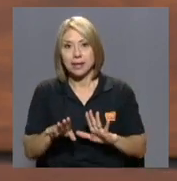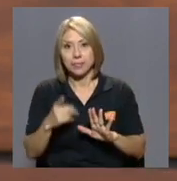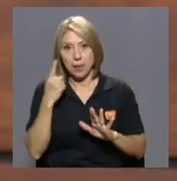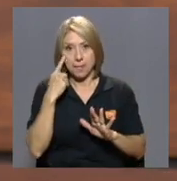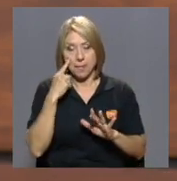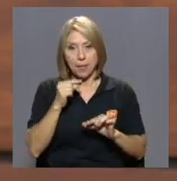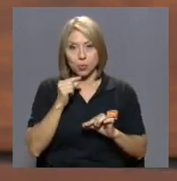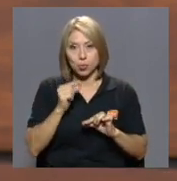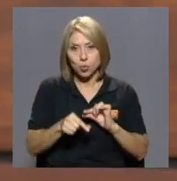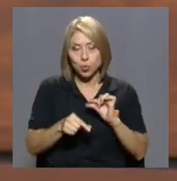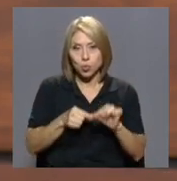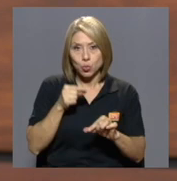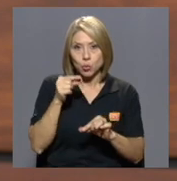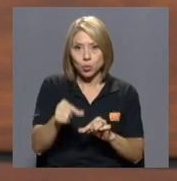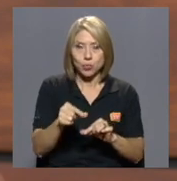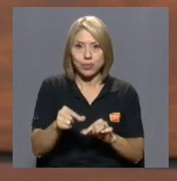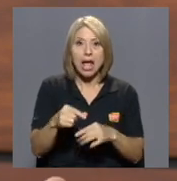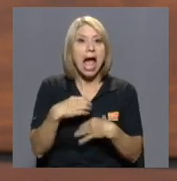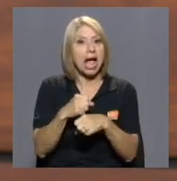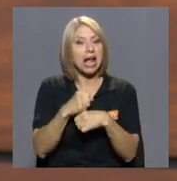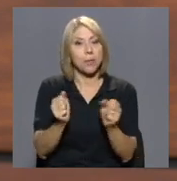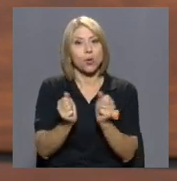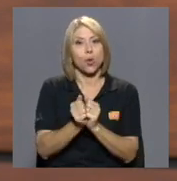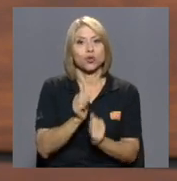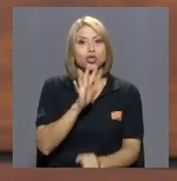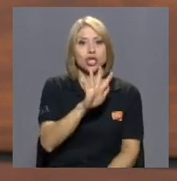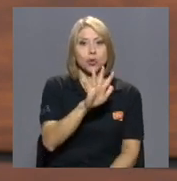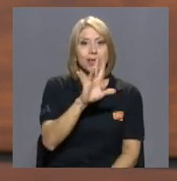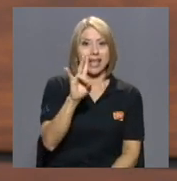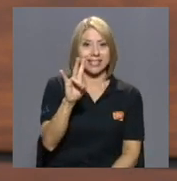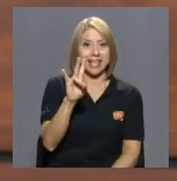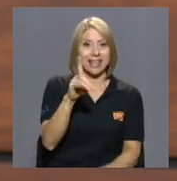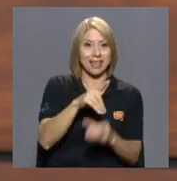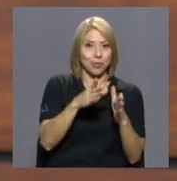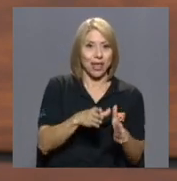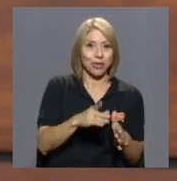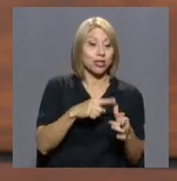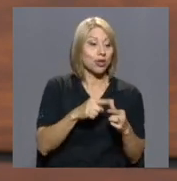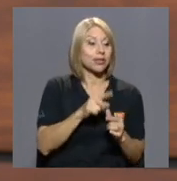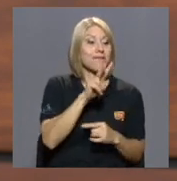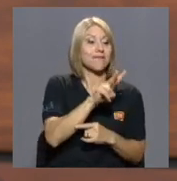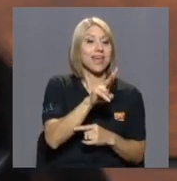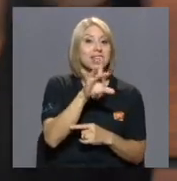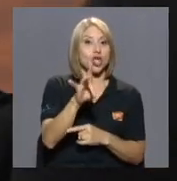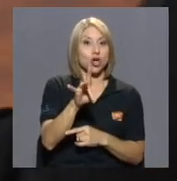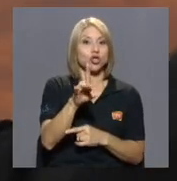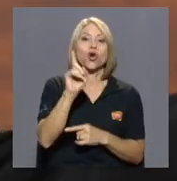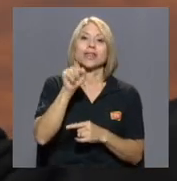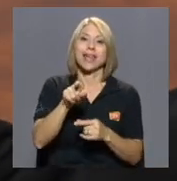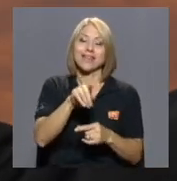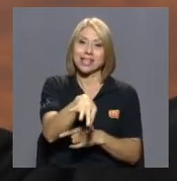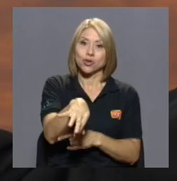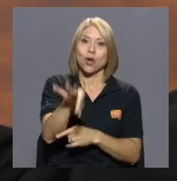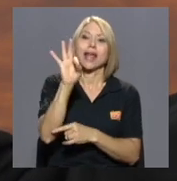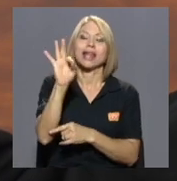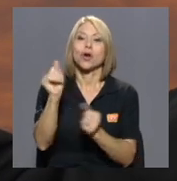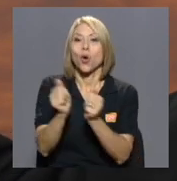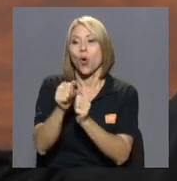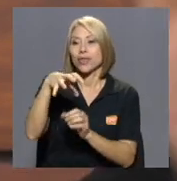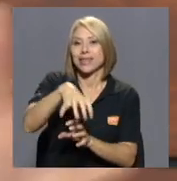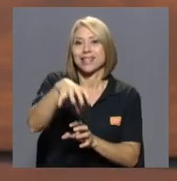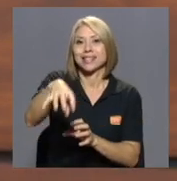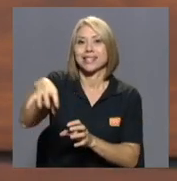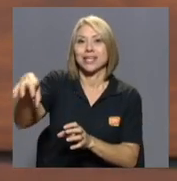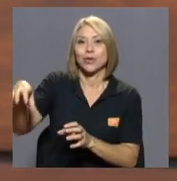tica, hagámoslo con 57, entonces 28 tienen que ser electos por distrito electoral? Si usted divide 51.100